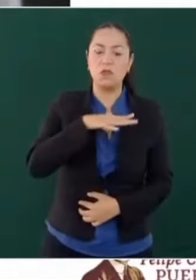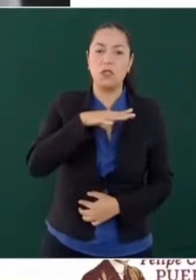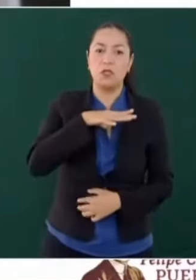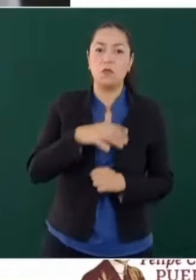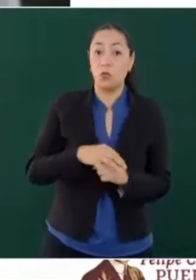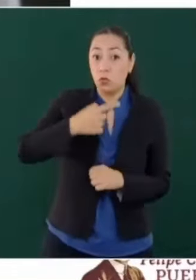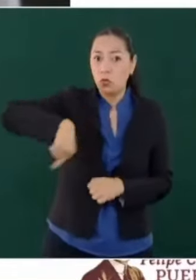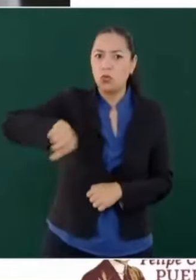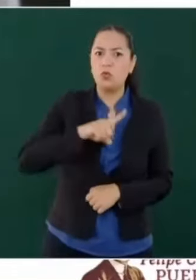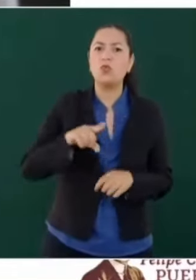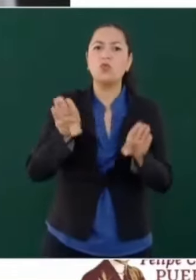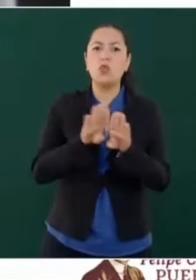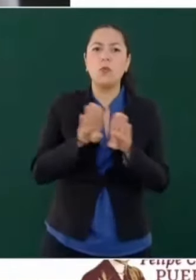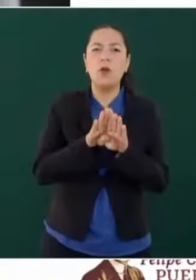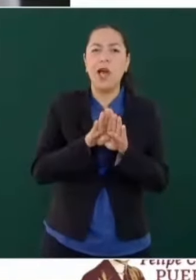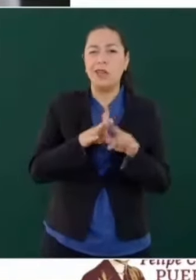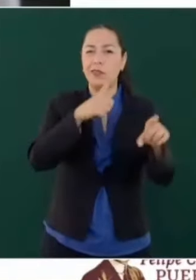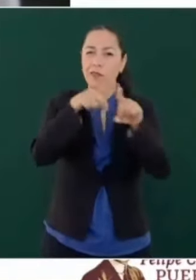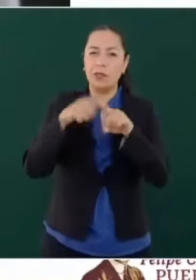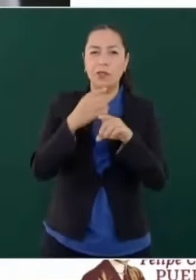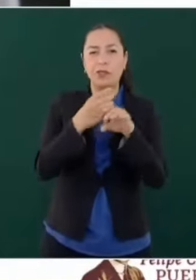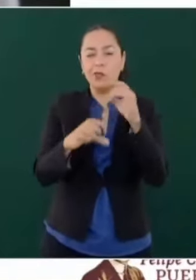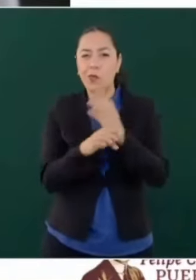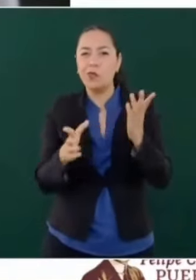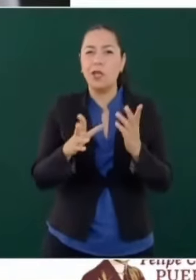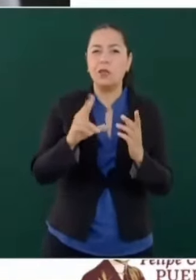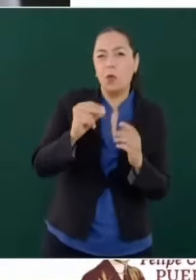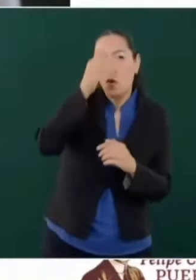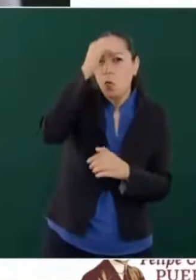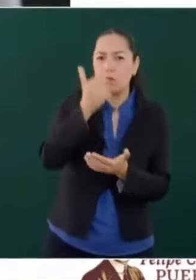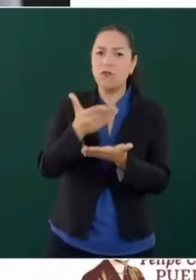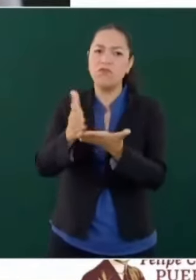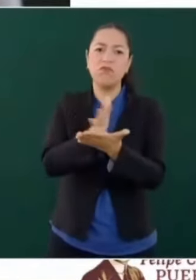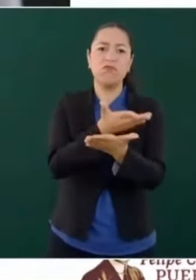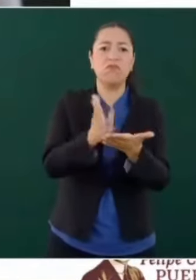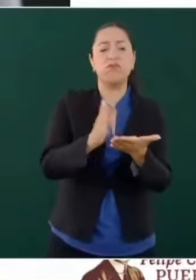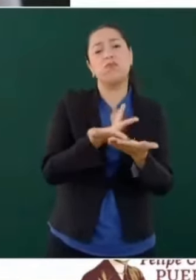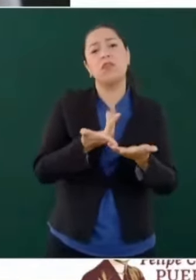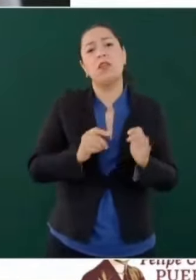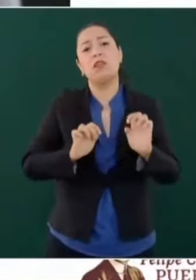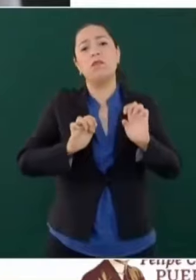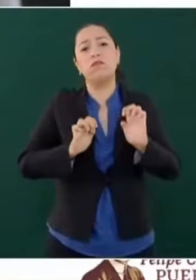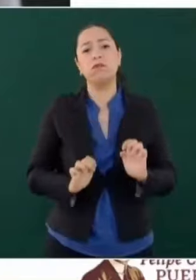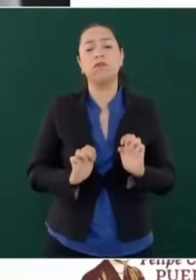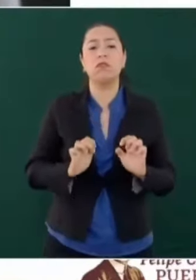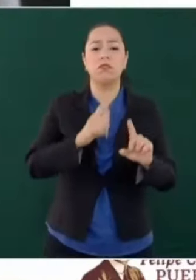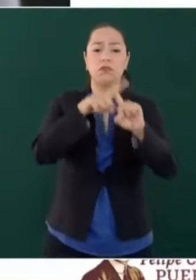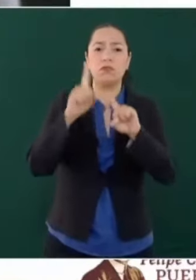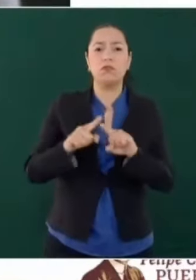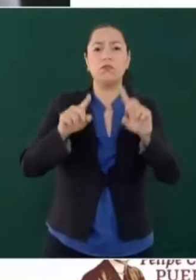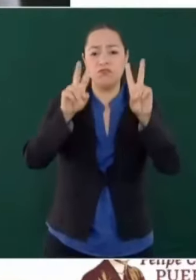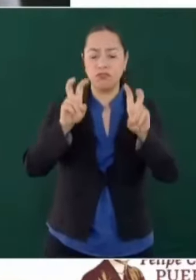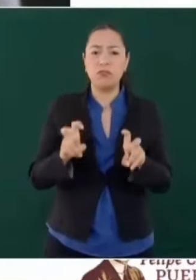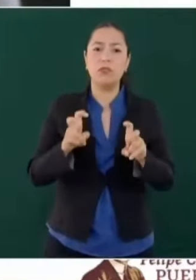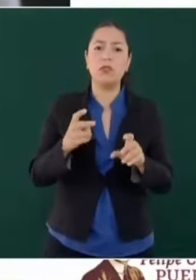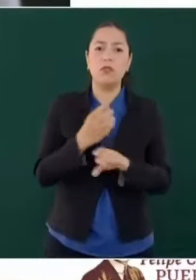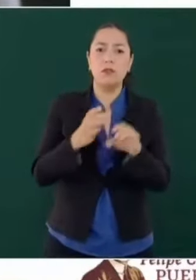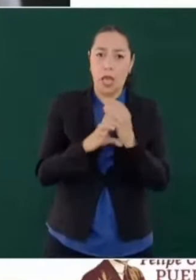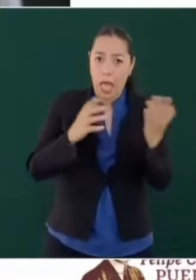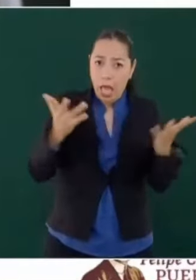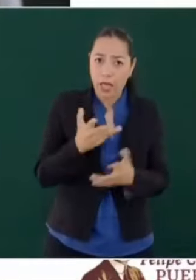dirimimos nuestras diferencias con la elegancia y la ironía propias de nuestro actuar